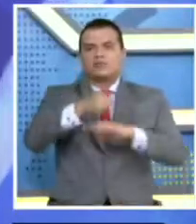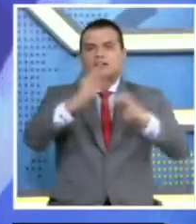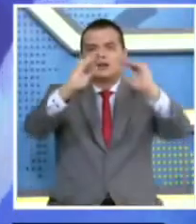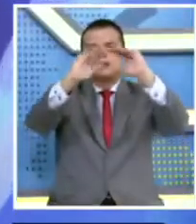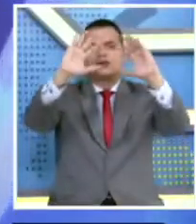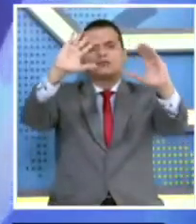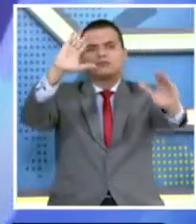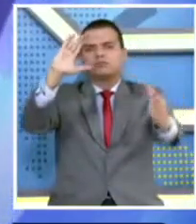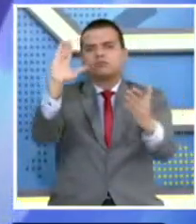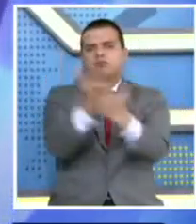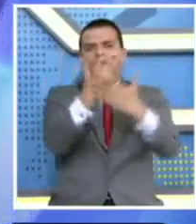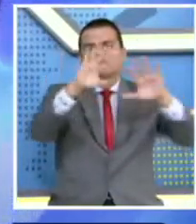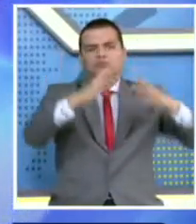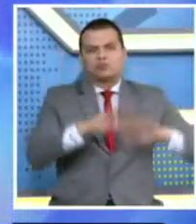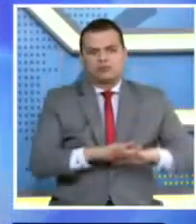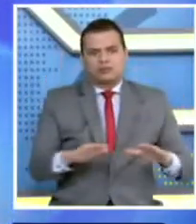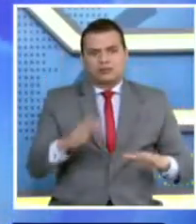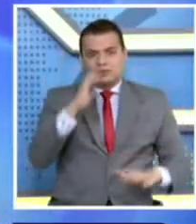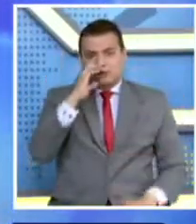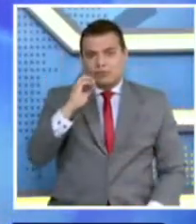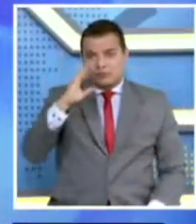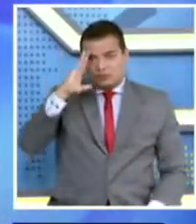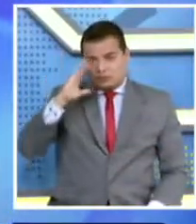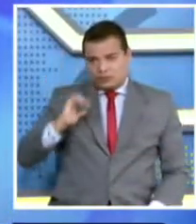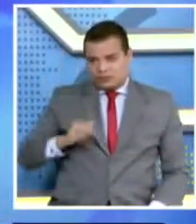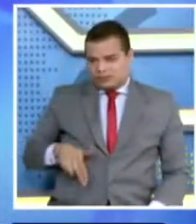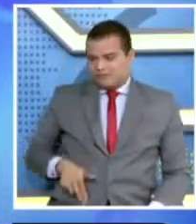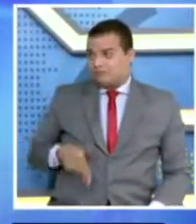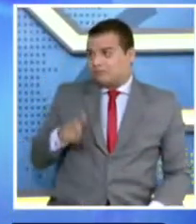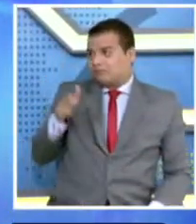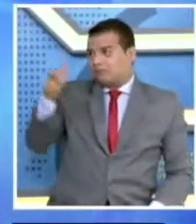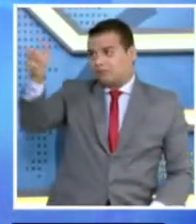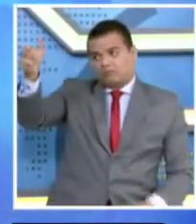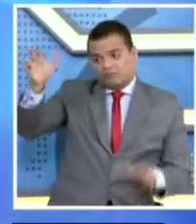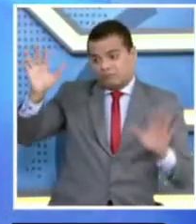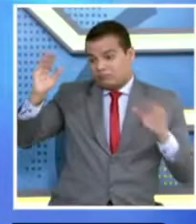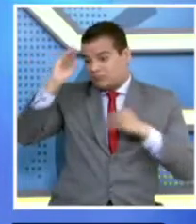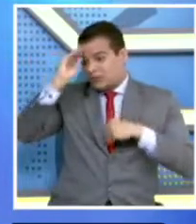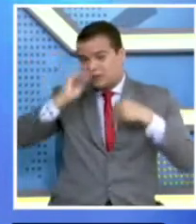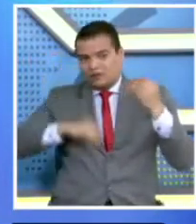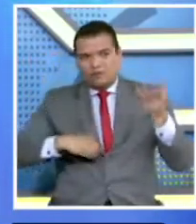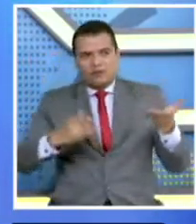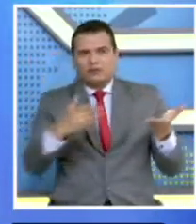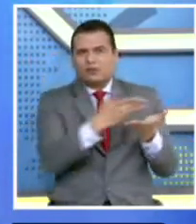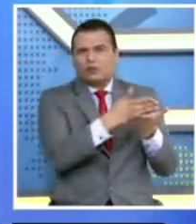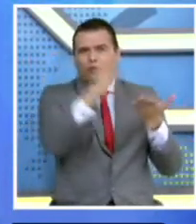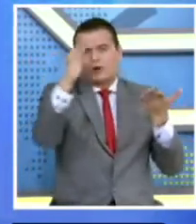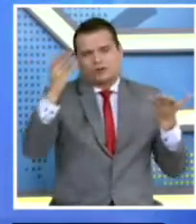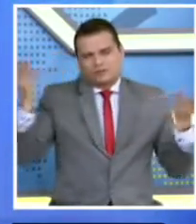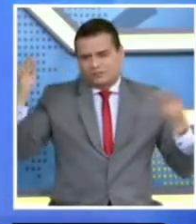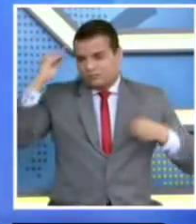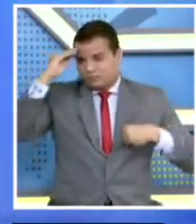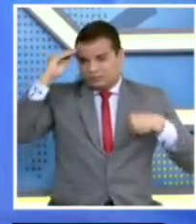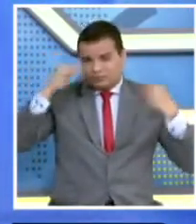del procedimiento, un uniformado de la policía entregó su arma de dotación, pues aseguró estar en desacuerdo con el desalojo.